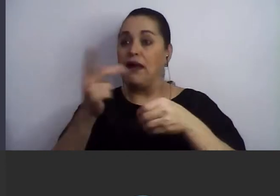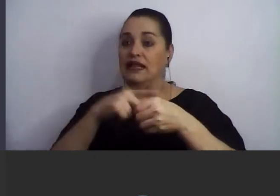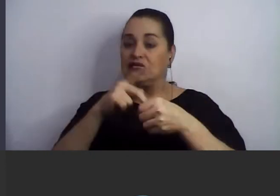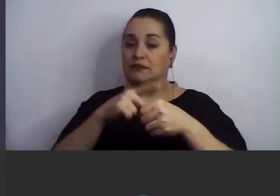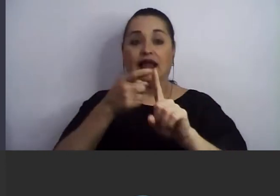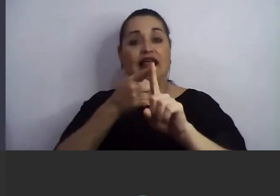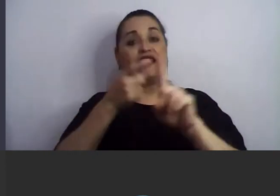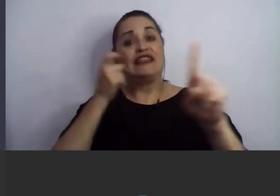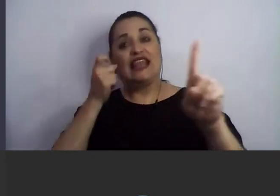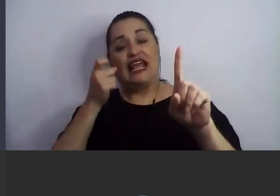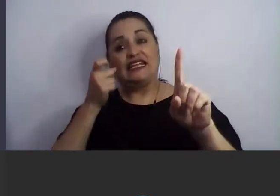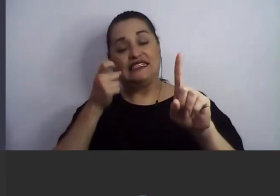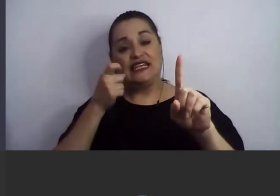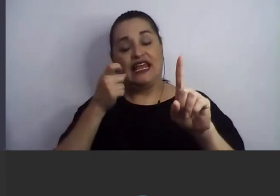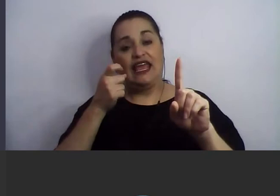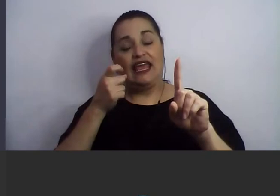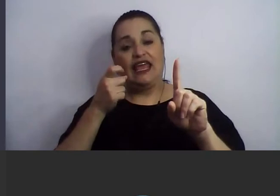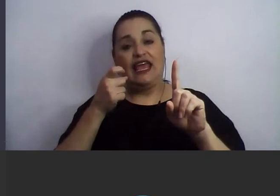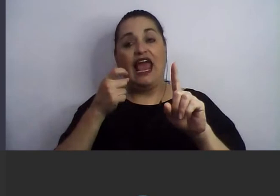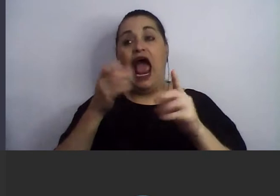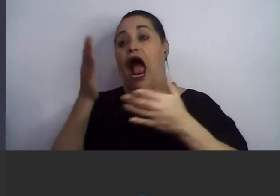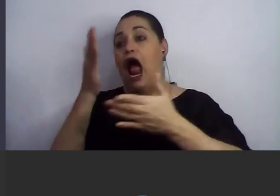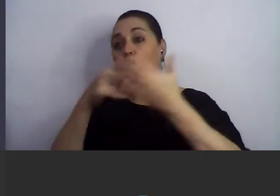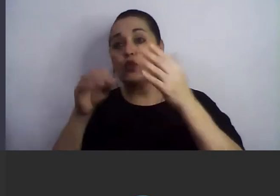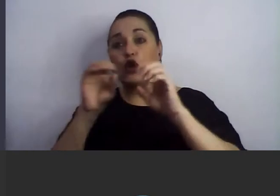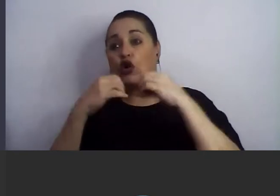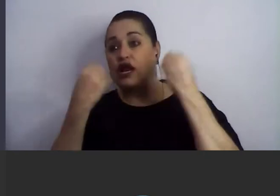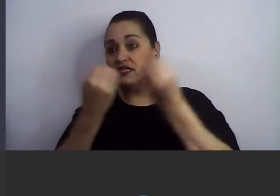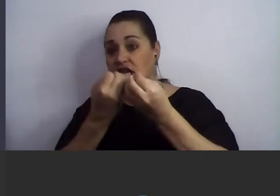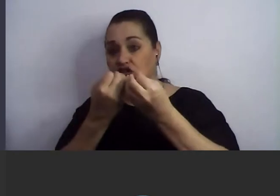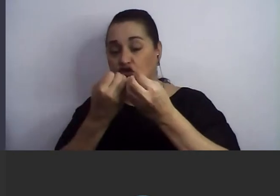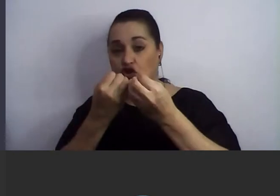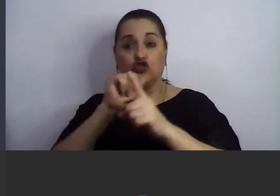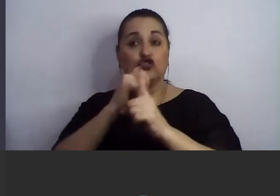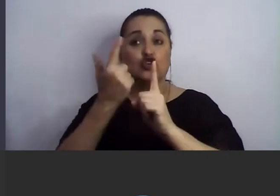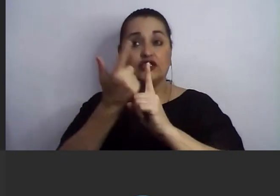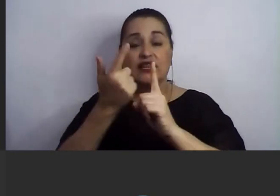participaría desde alguna organización de sociedad civil.